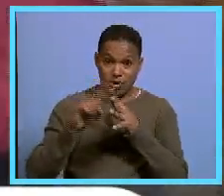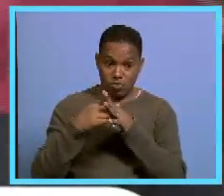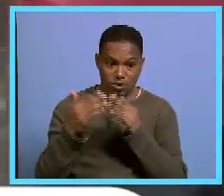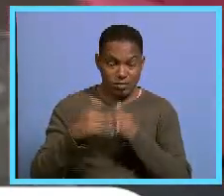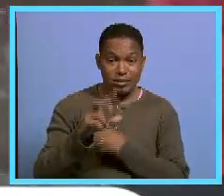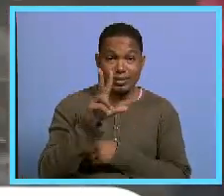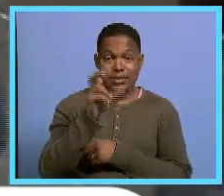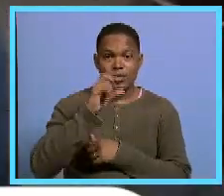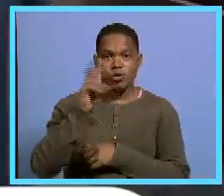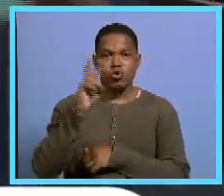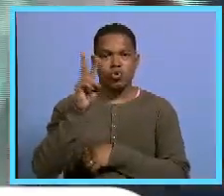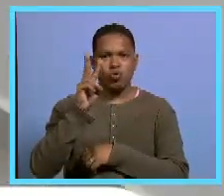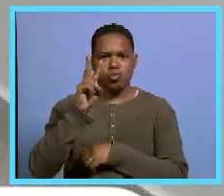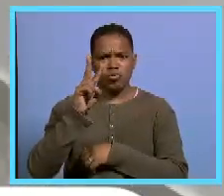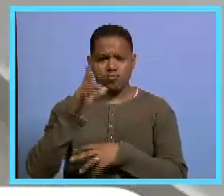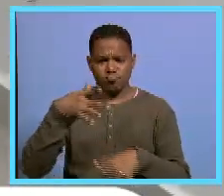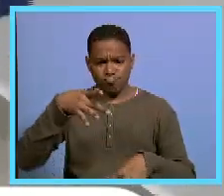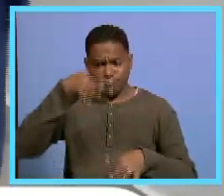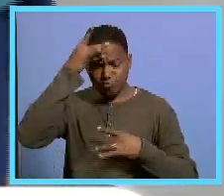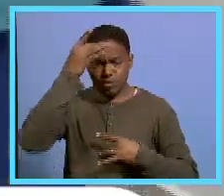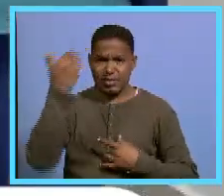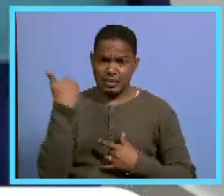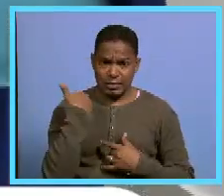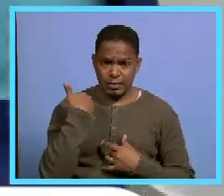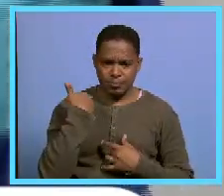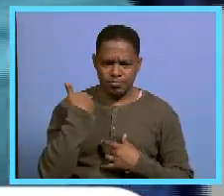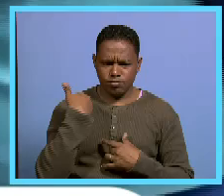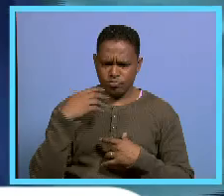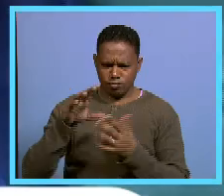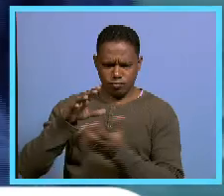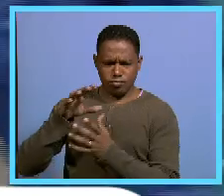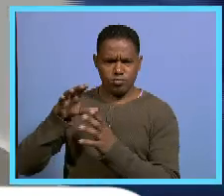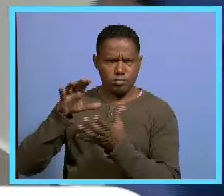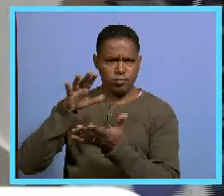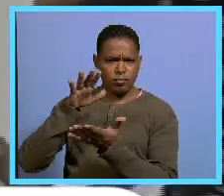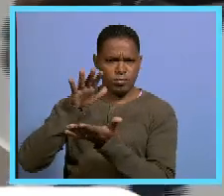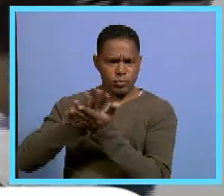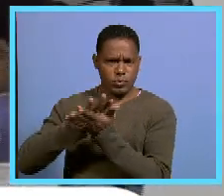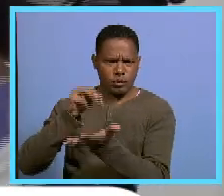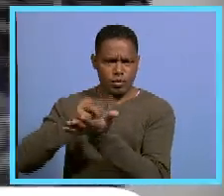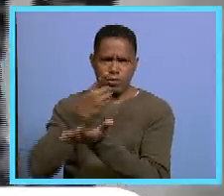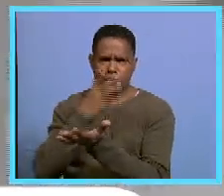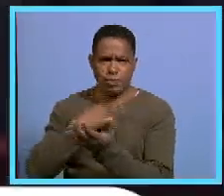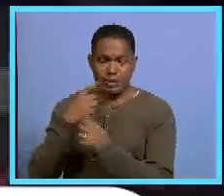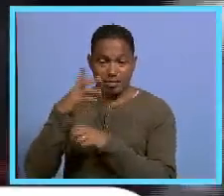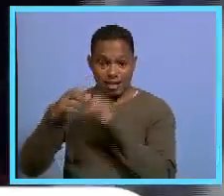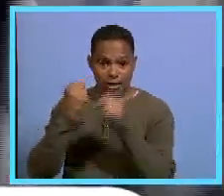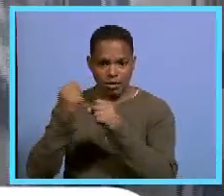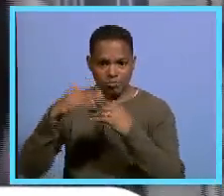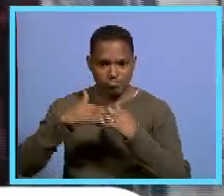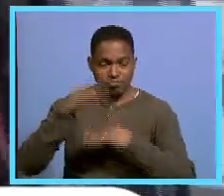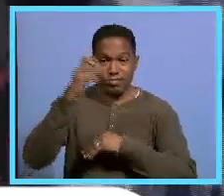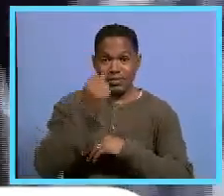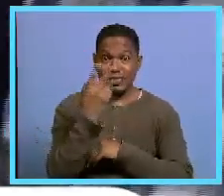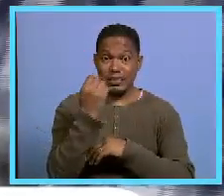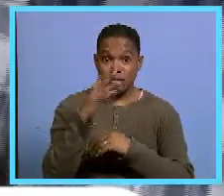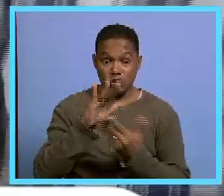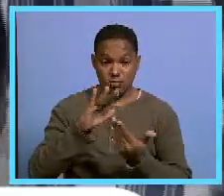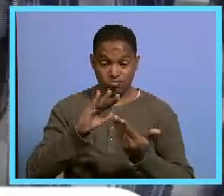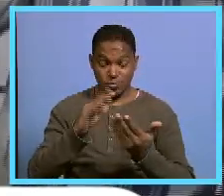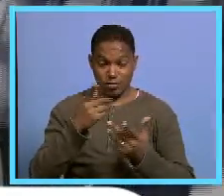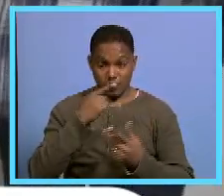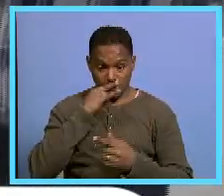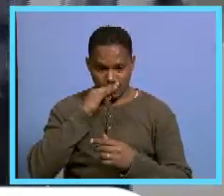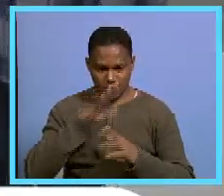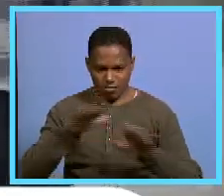302 pacientes con el virus. Mientras que el gremio que agrupa a los médicos afirman que en lo que va de año sobrepasan de 12 los